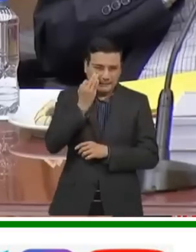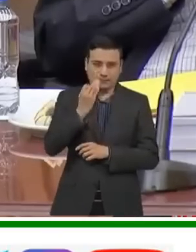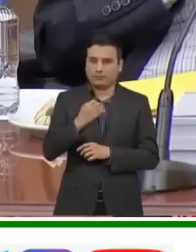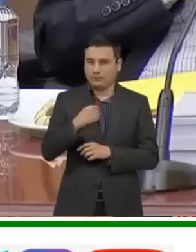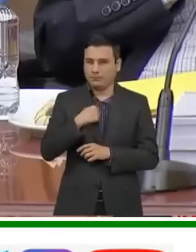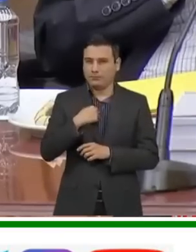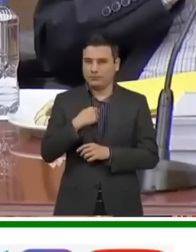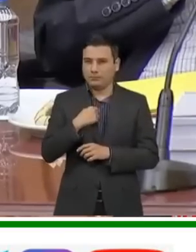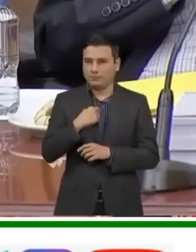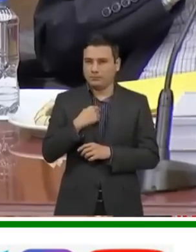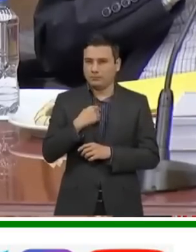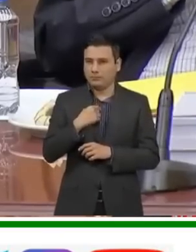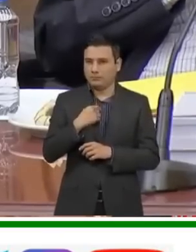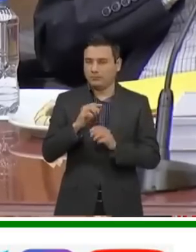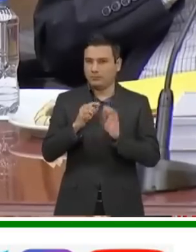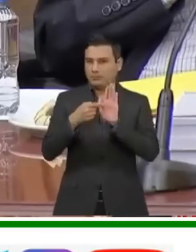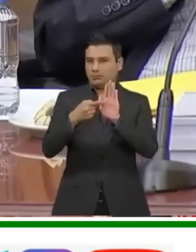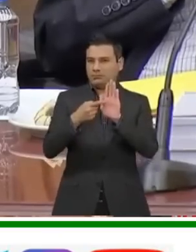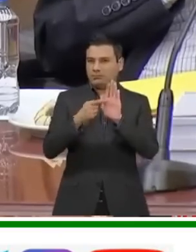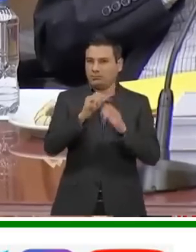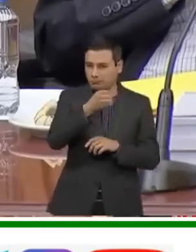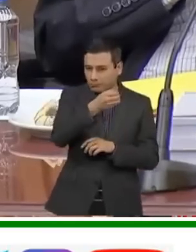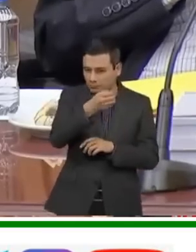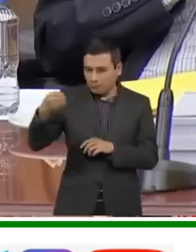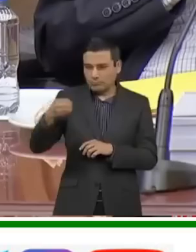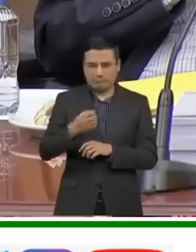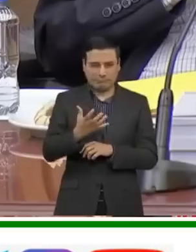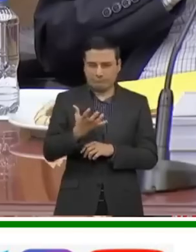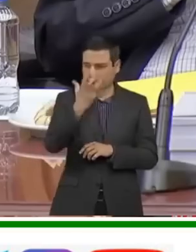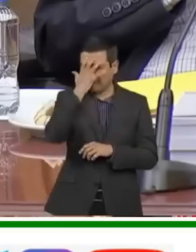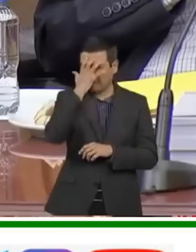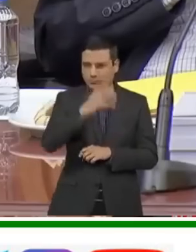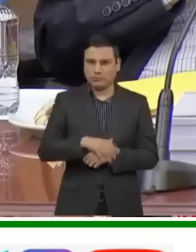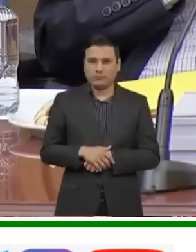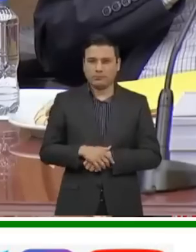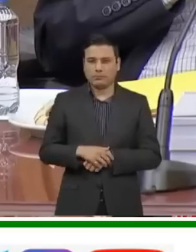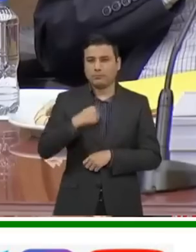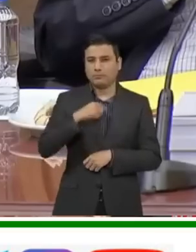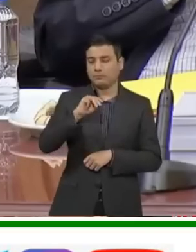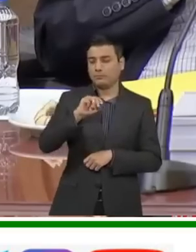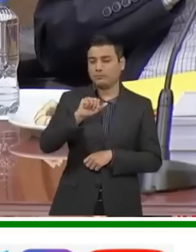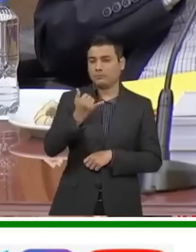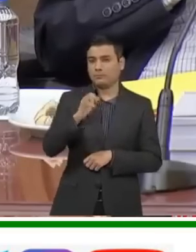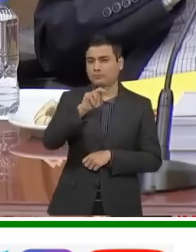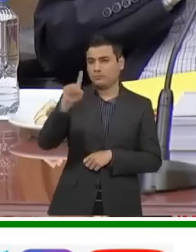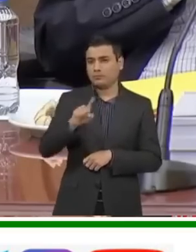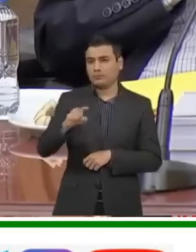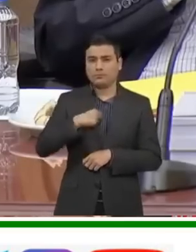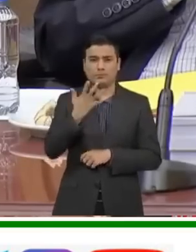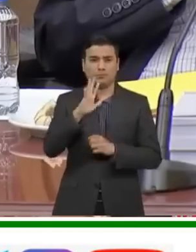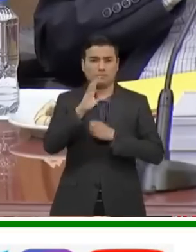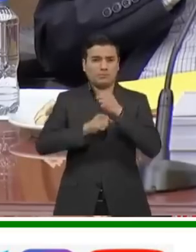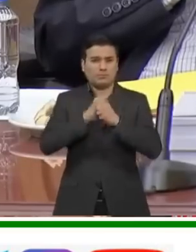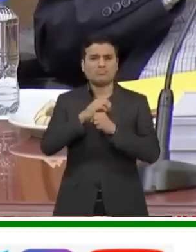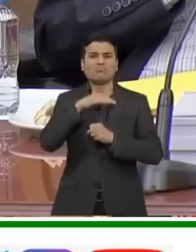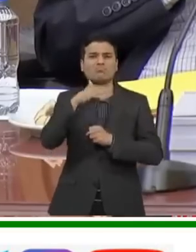a reproducir a continuación. Semejante vergüenza y barbaridad. Soy Maínez, Jorge Maínez, y llevo más de 10 años luchando contra